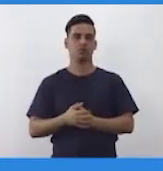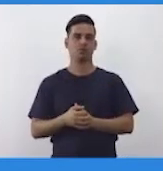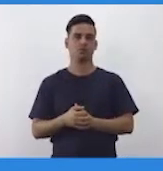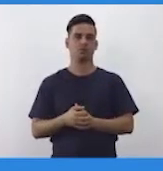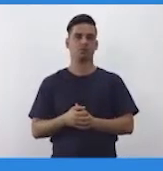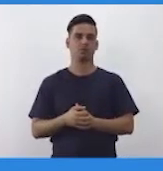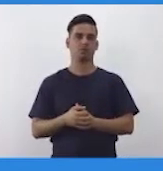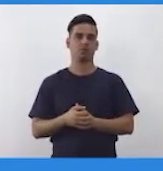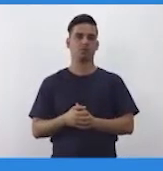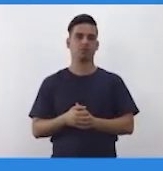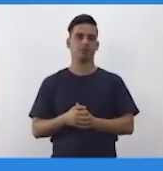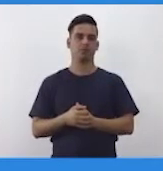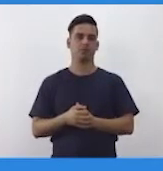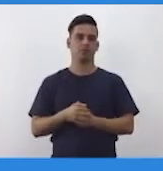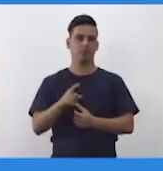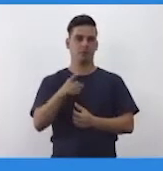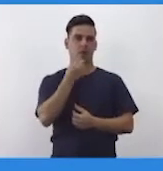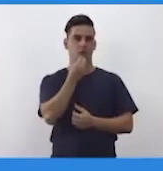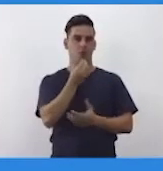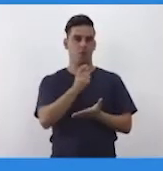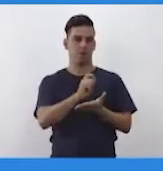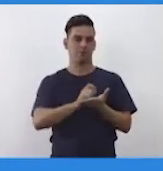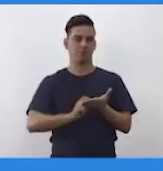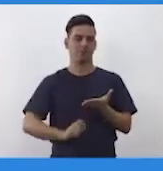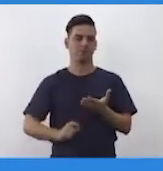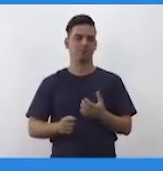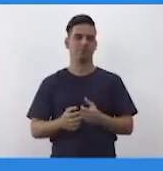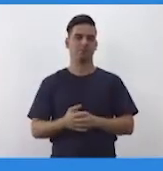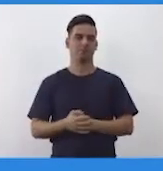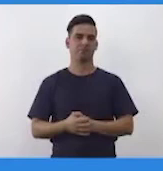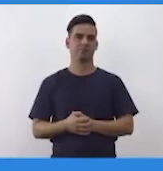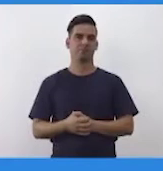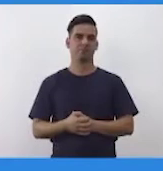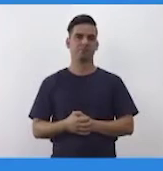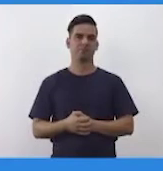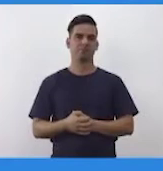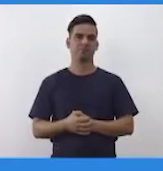segundos para que logres concretar la nota.